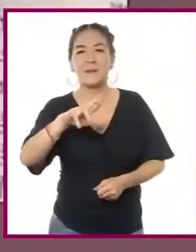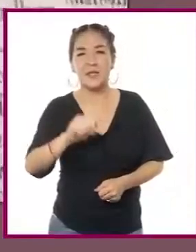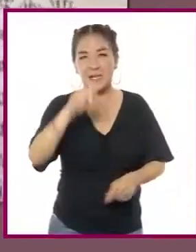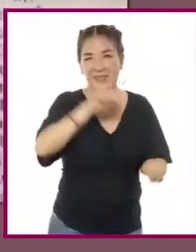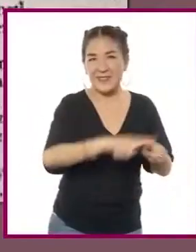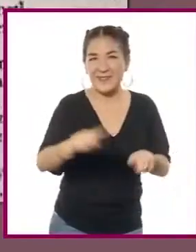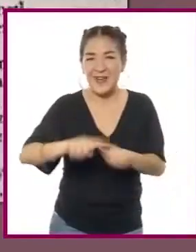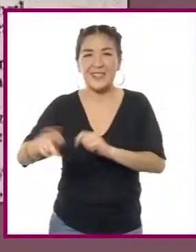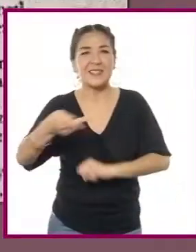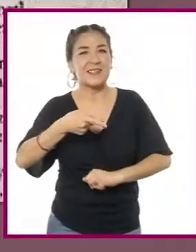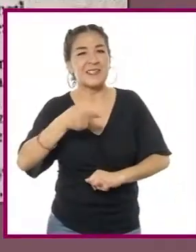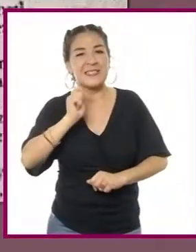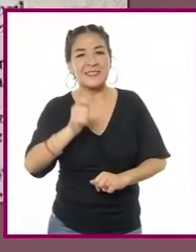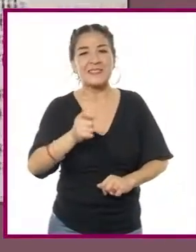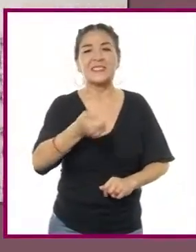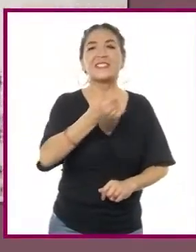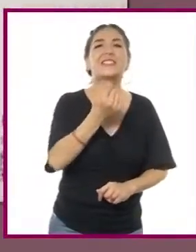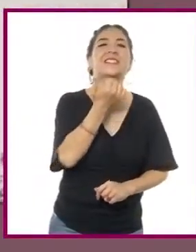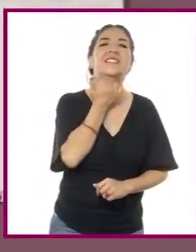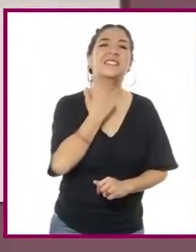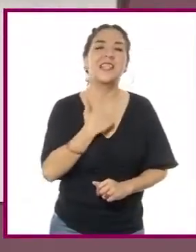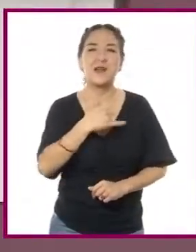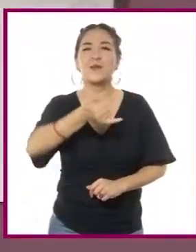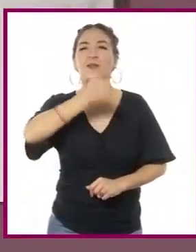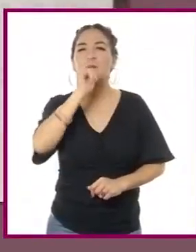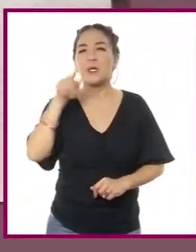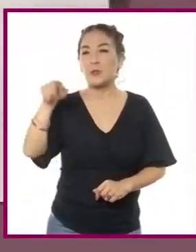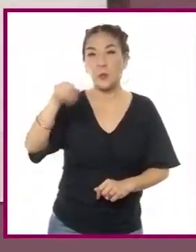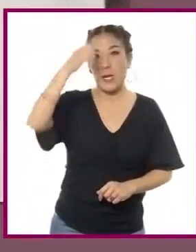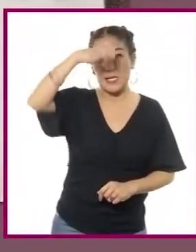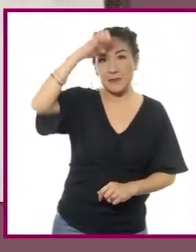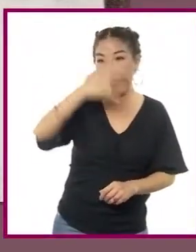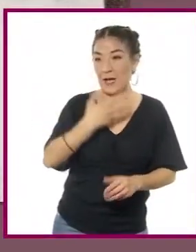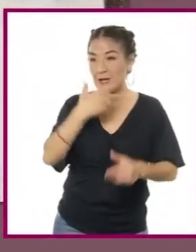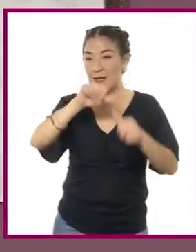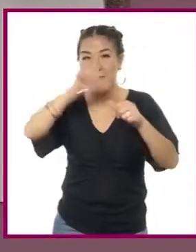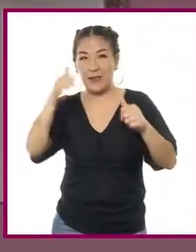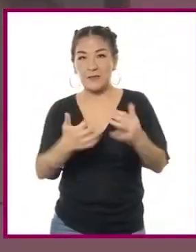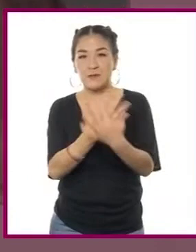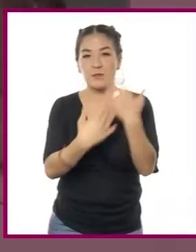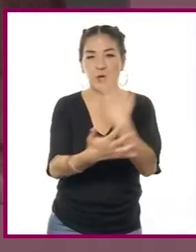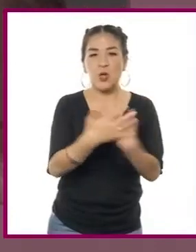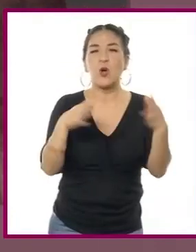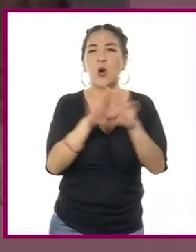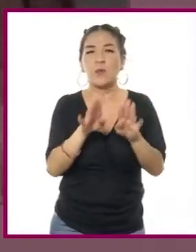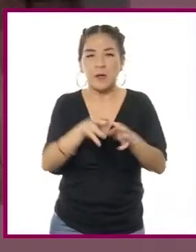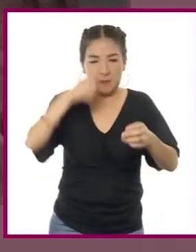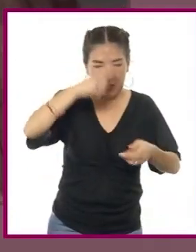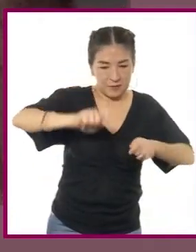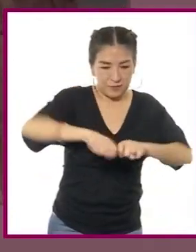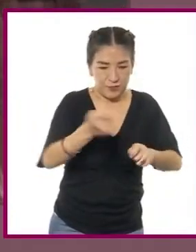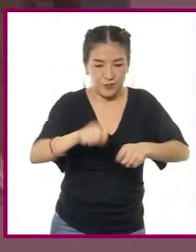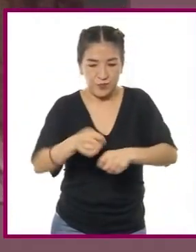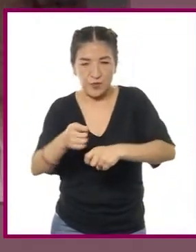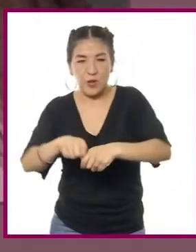por supuesto, la experiencia de los artesanos locales para producir sogas y costales para la